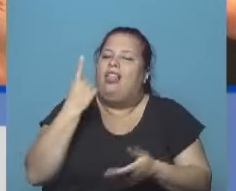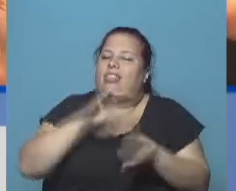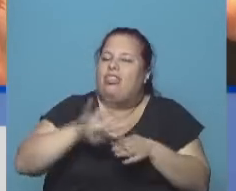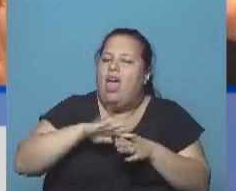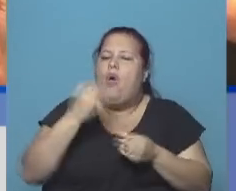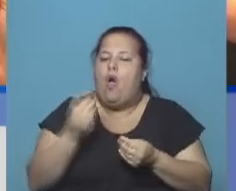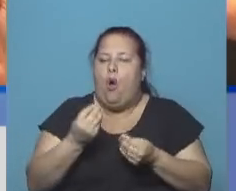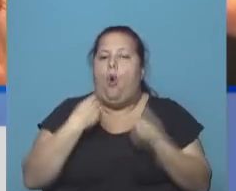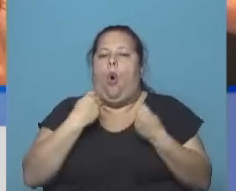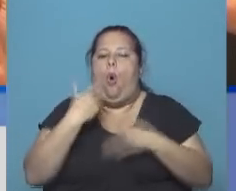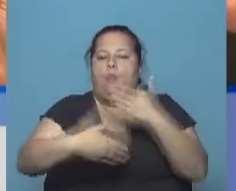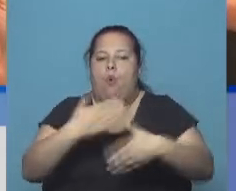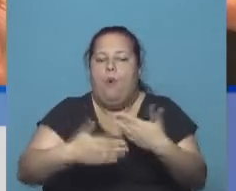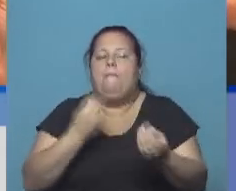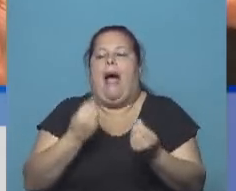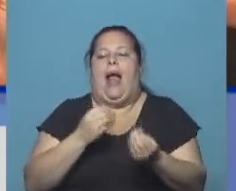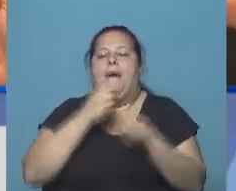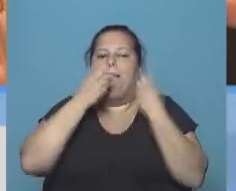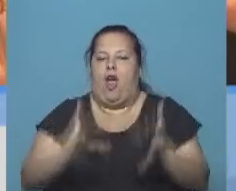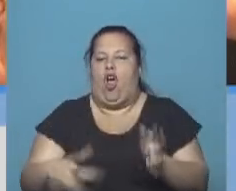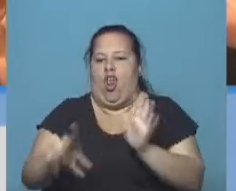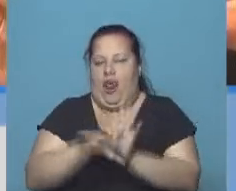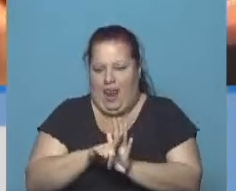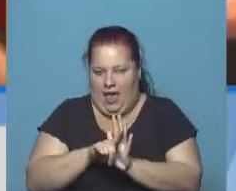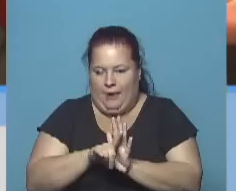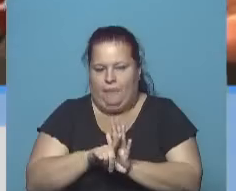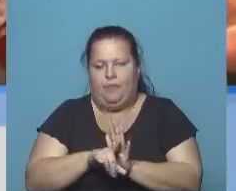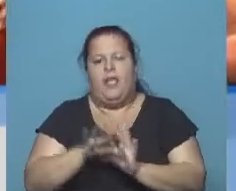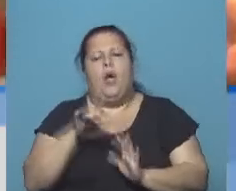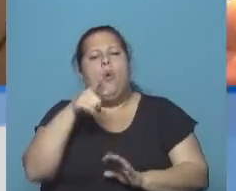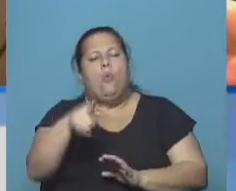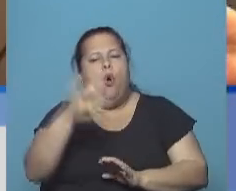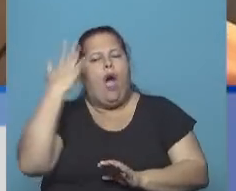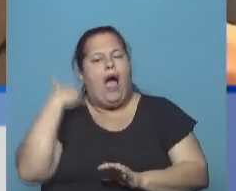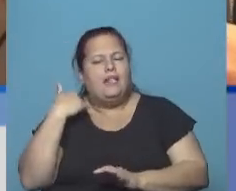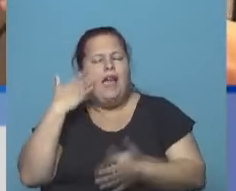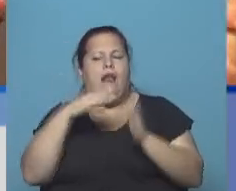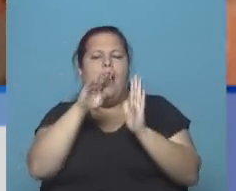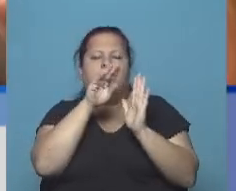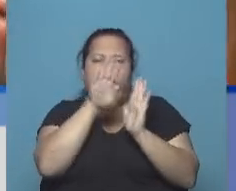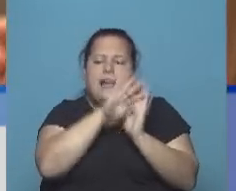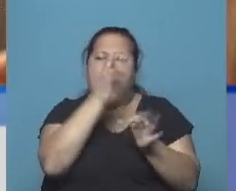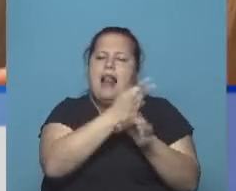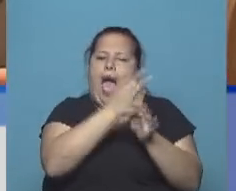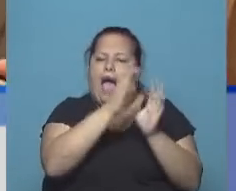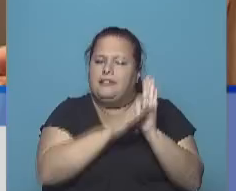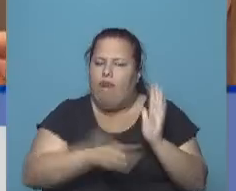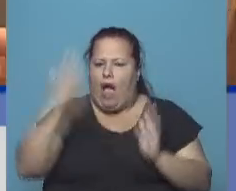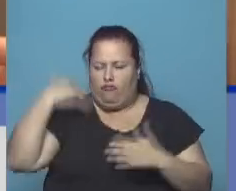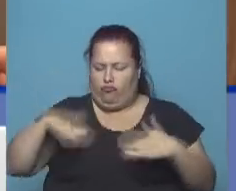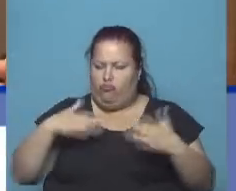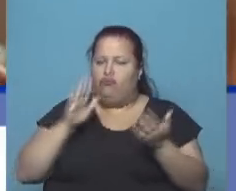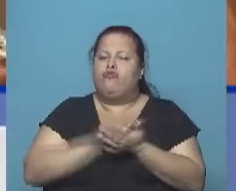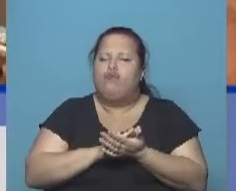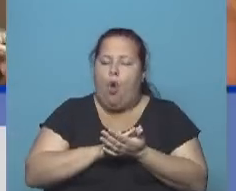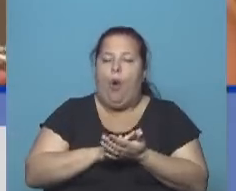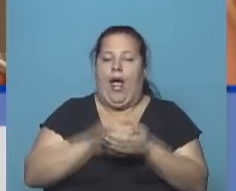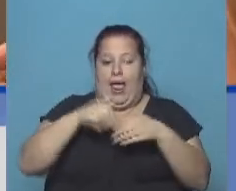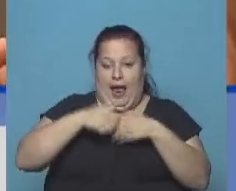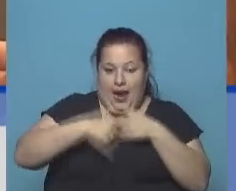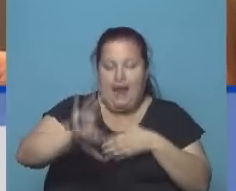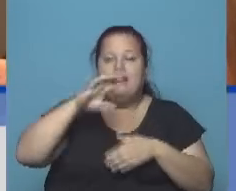de sangre y terminar con un problema histórico que era discriminar a la persona por su orientación sexual. Además, se termina la exigencia de que haya donantes